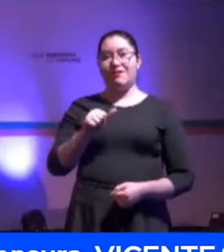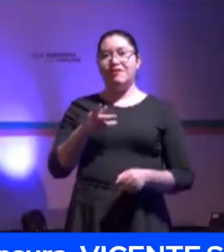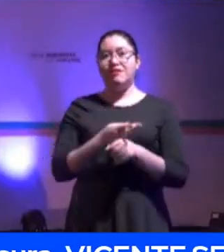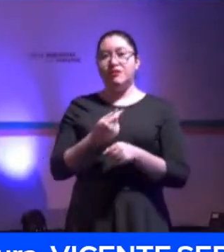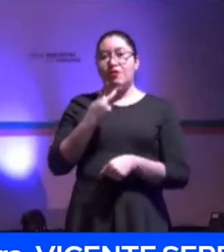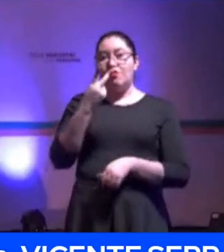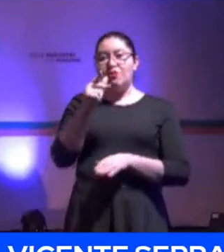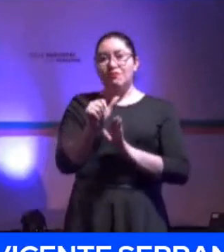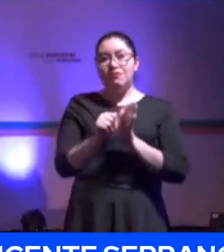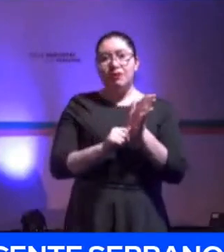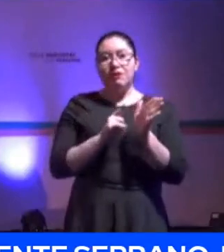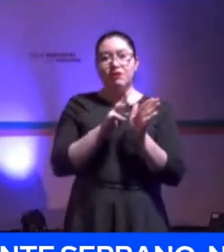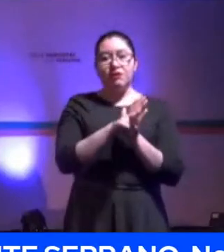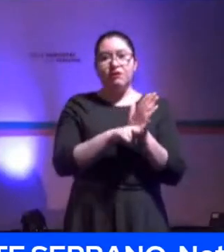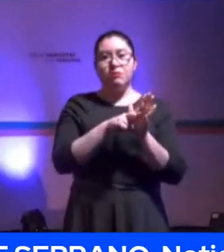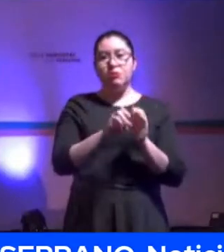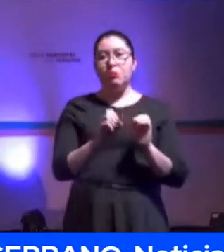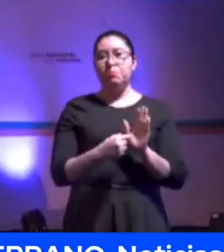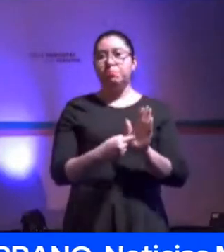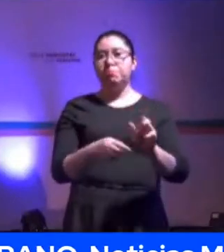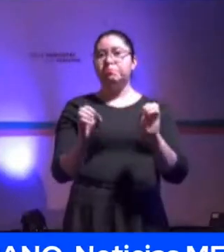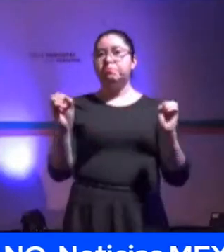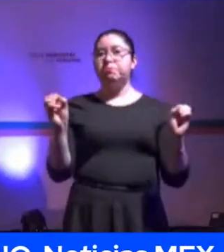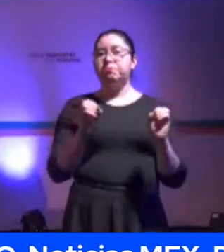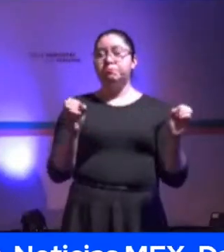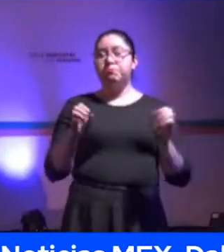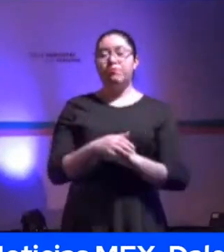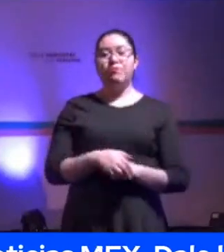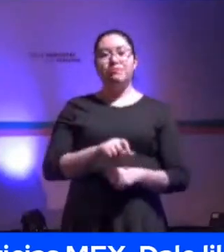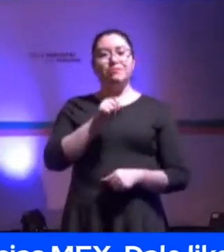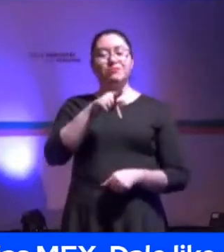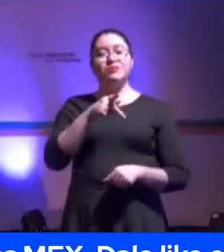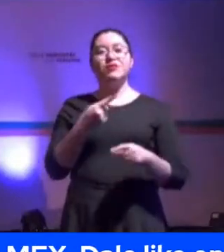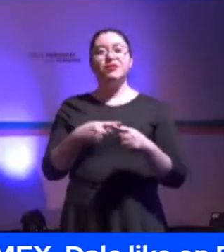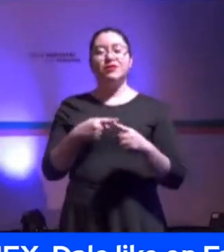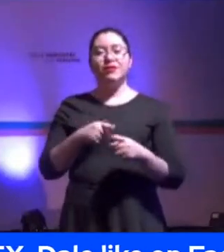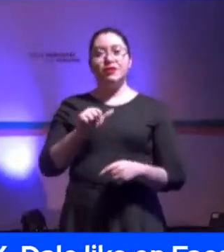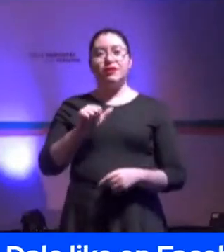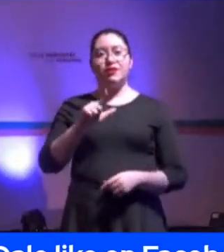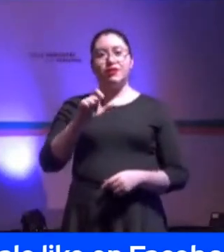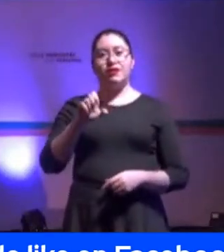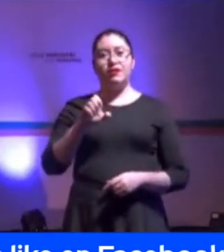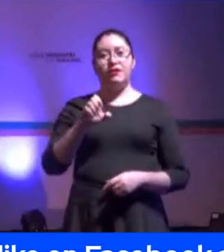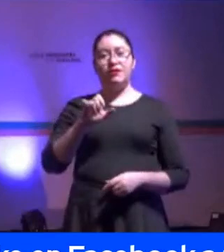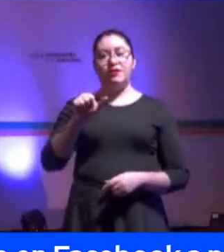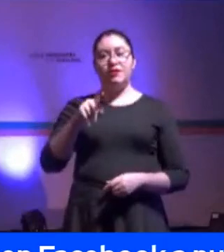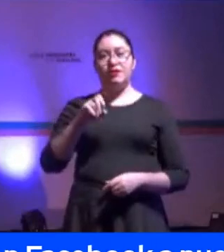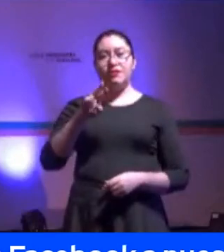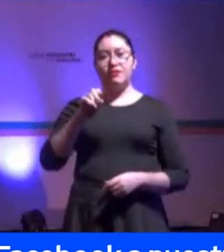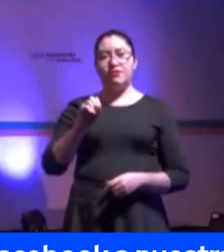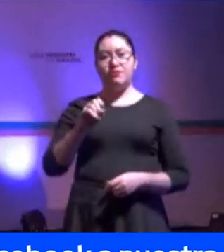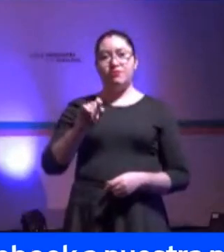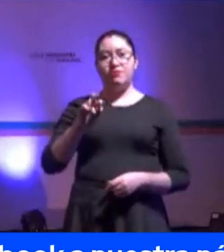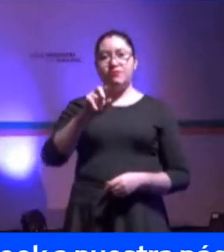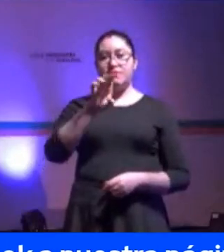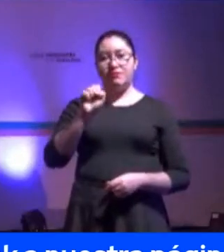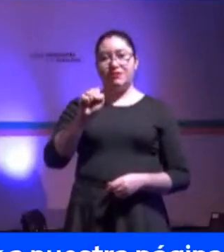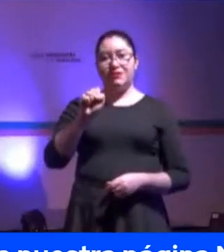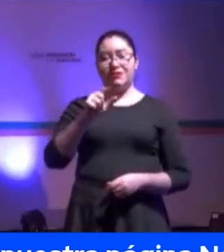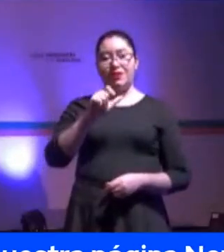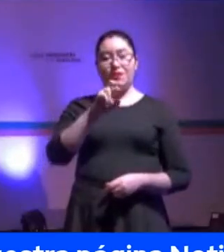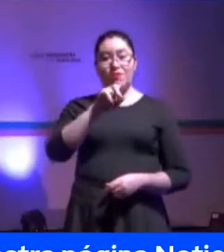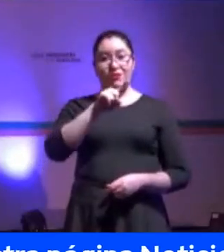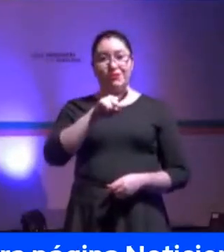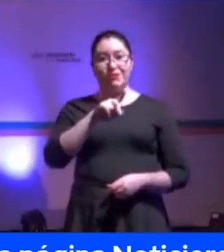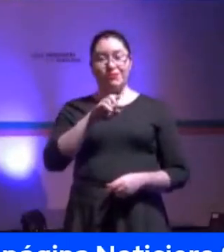de 2 meses. ¿O qué me dicen también de Alejandro Torres, quien grabó a Lorenzo Córdoba, y